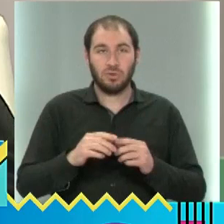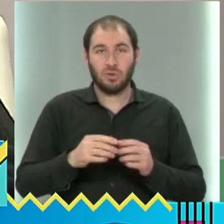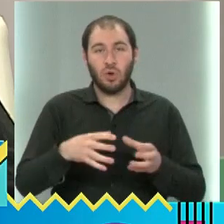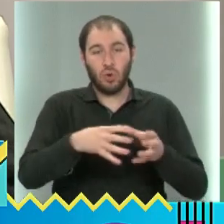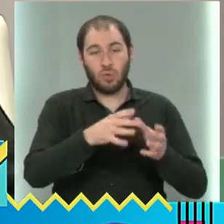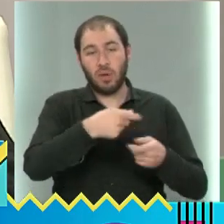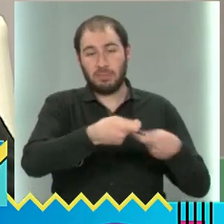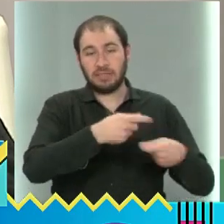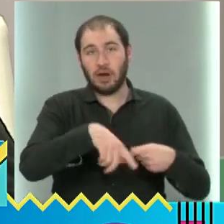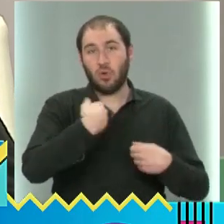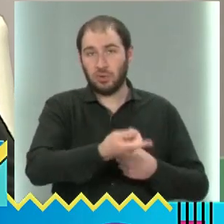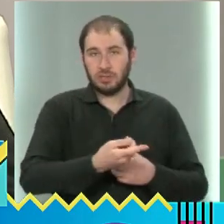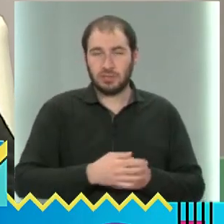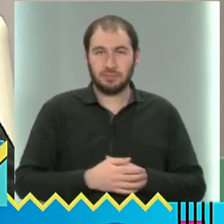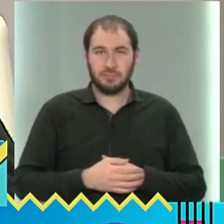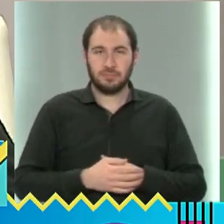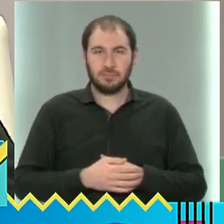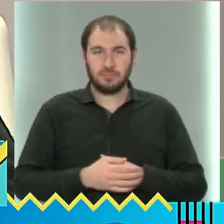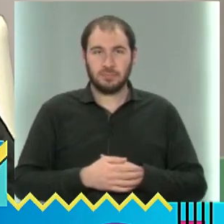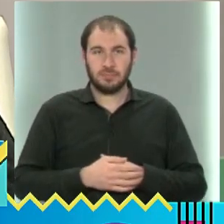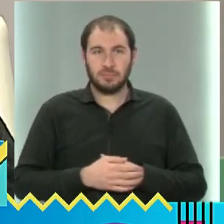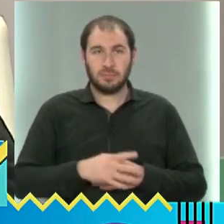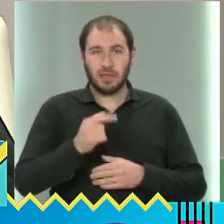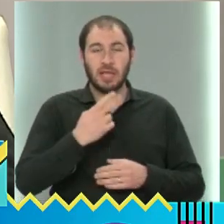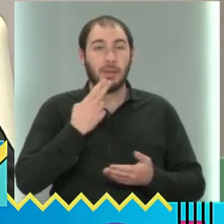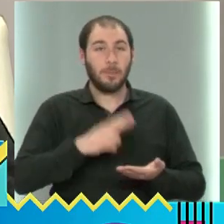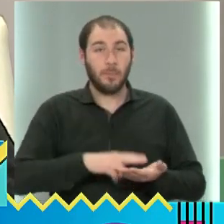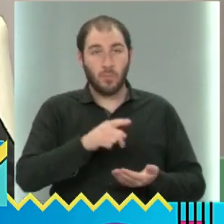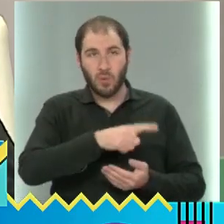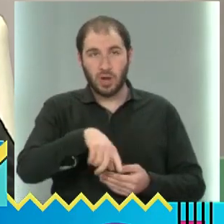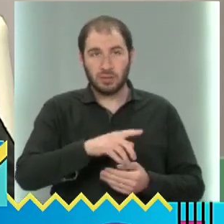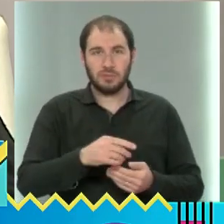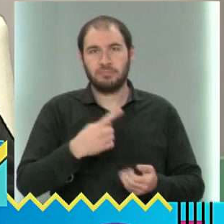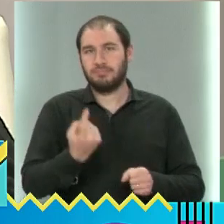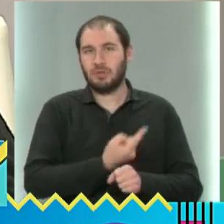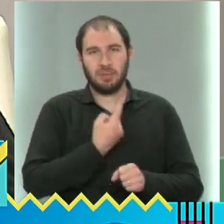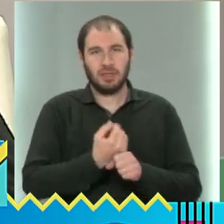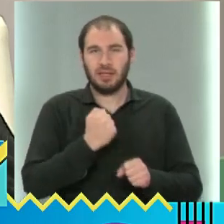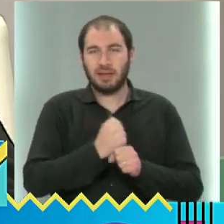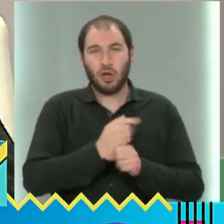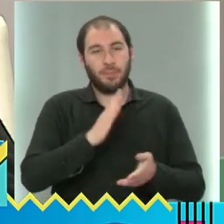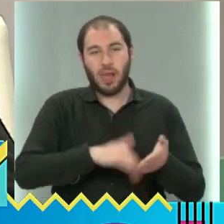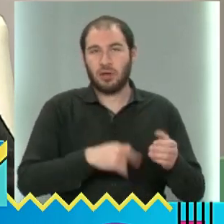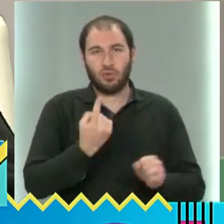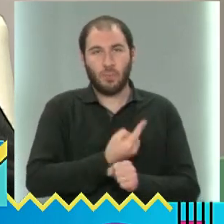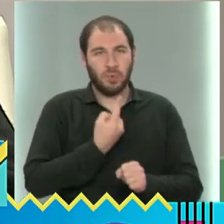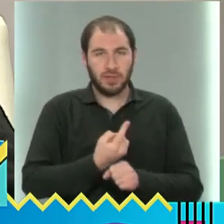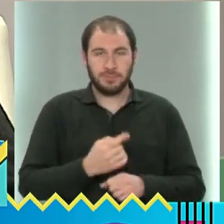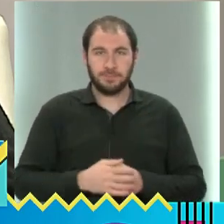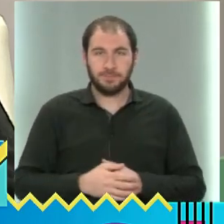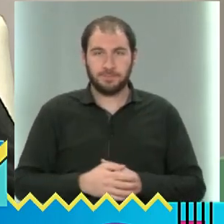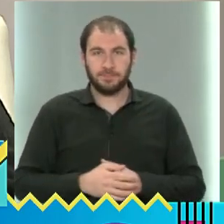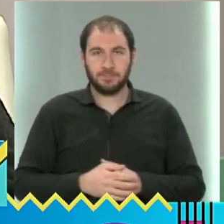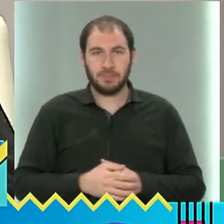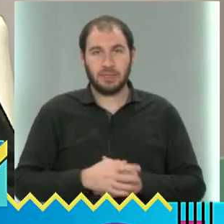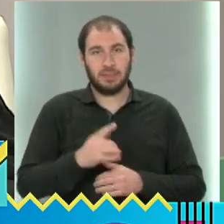universo de otras empresas que realmente con esta presión impositiva sería imposible que trabajaran en blanco. La verdad